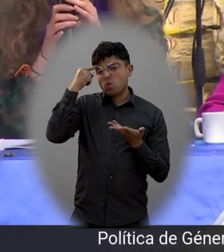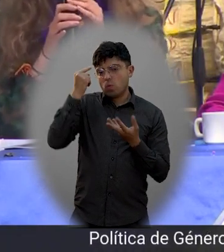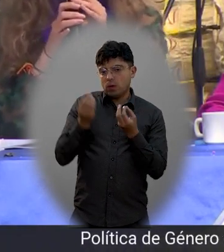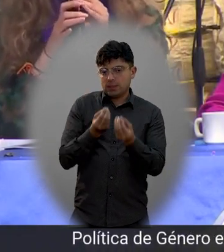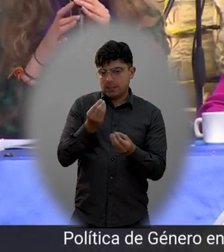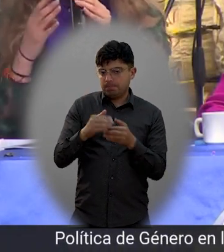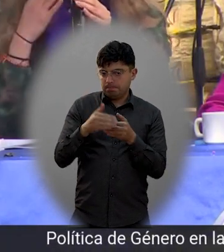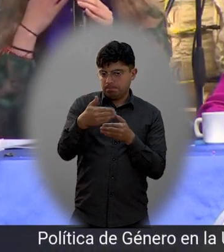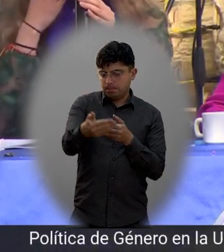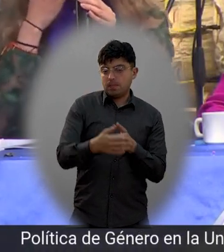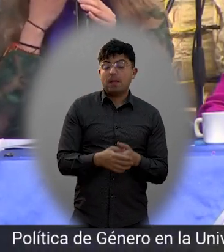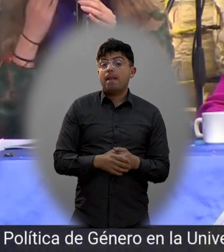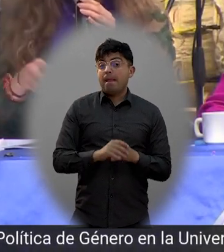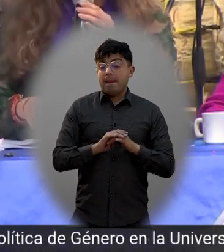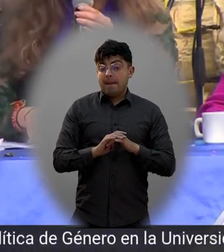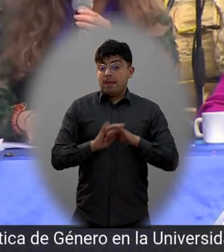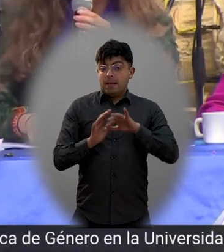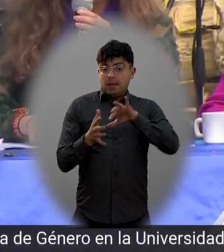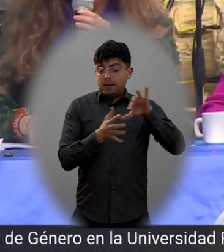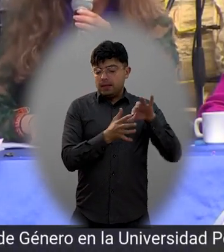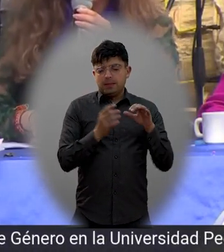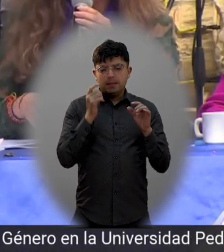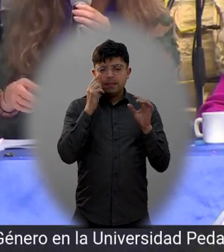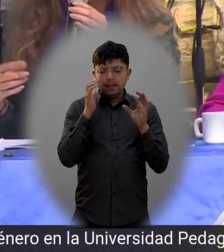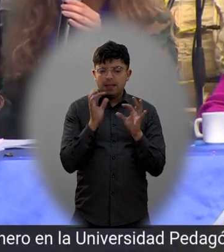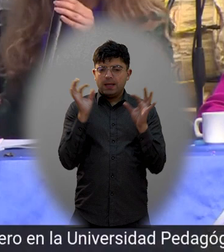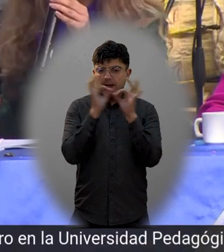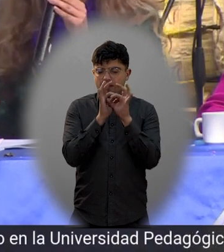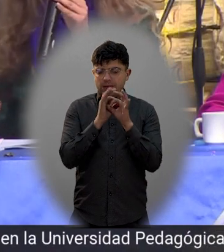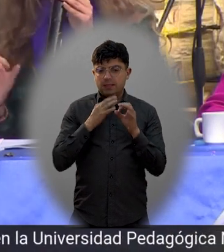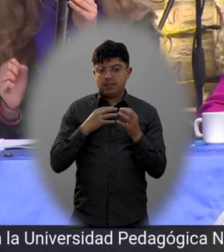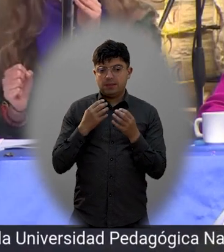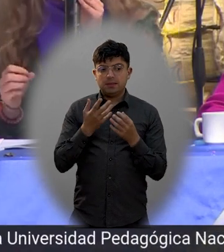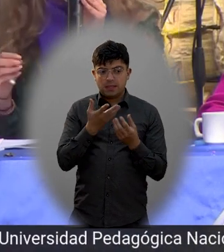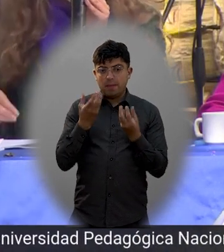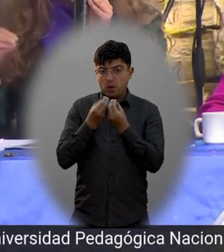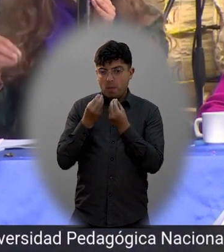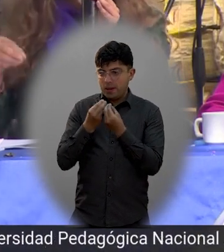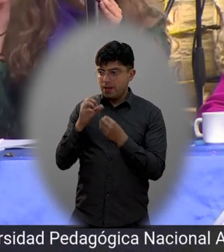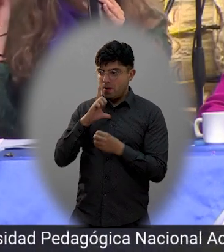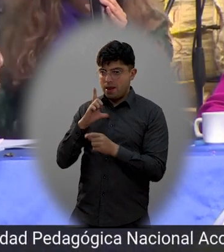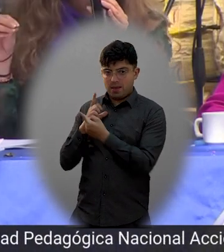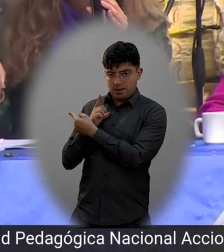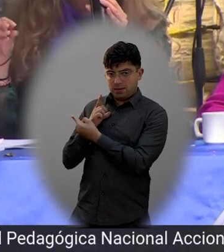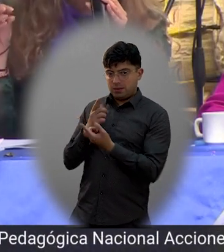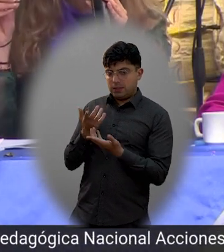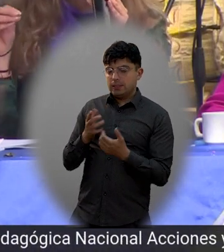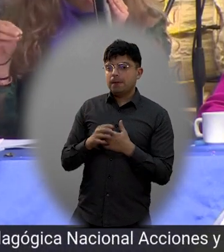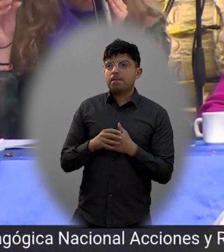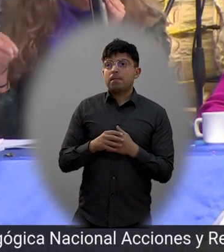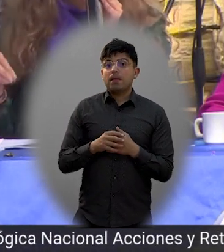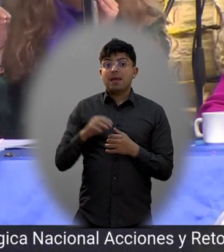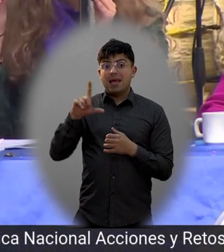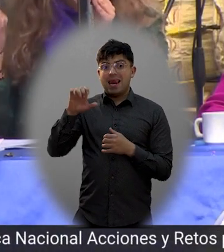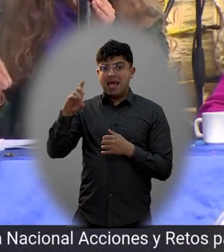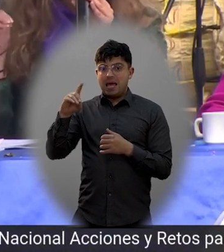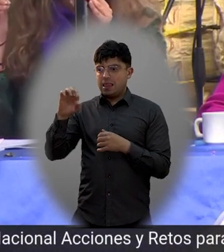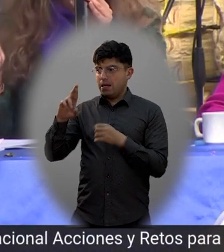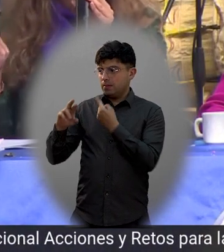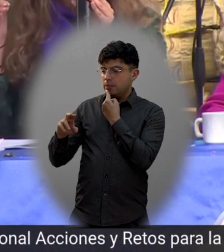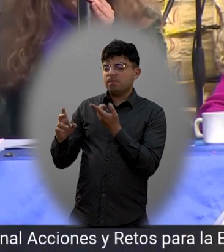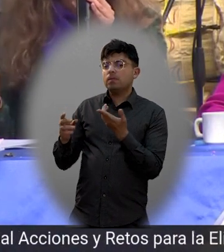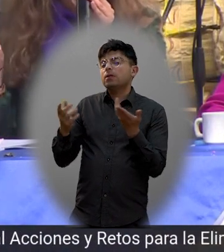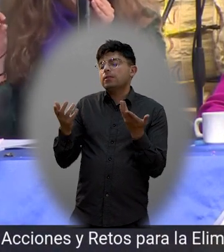Por otro lado, así como haciendo mucho énfasis en lo que dice mi compa Leider, es necesario que se tipifique como